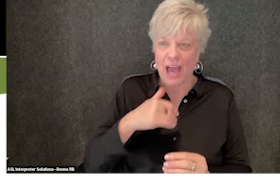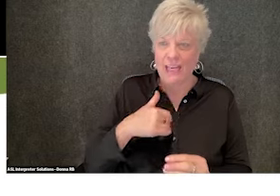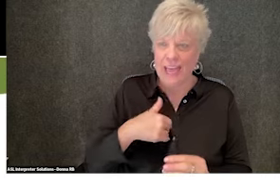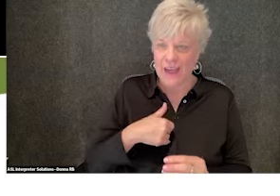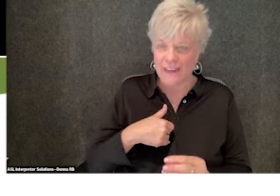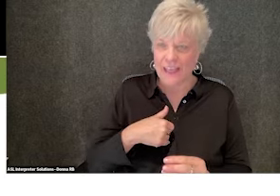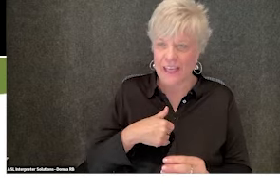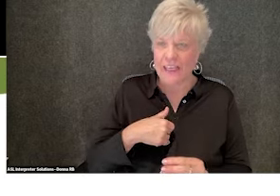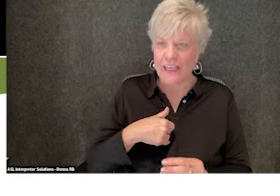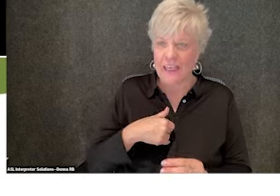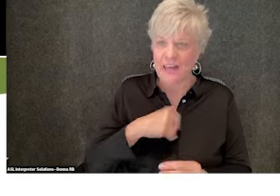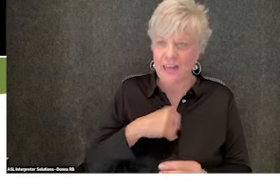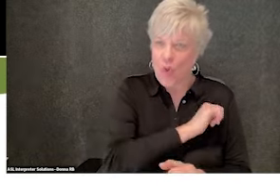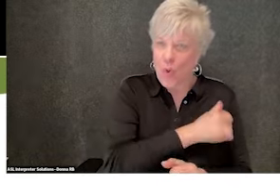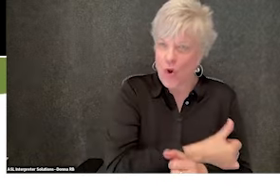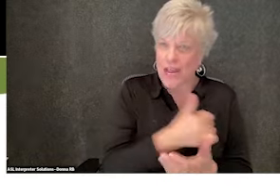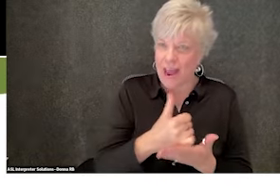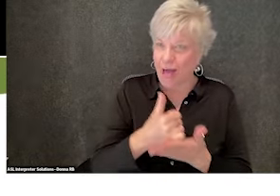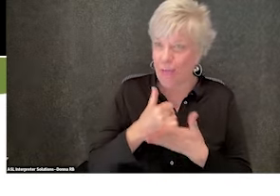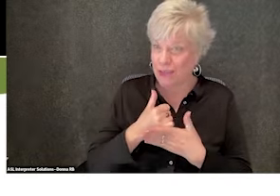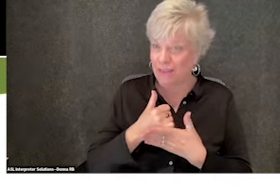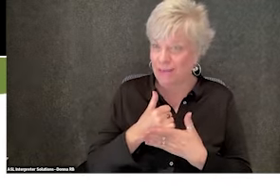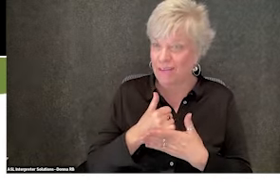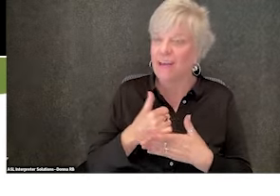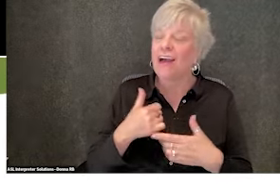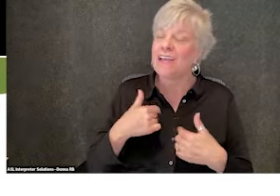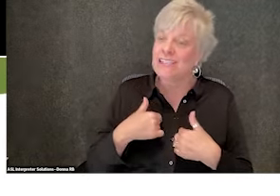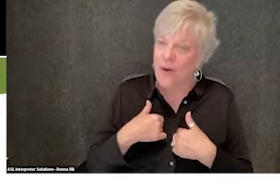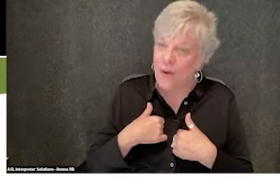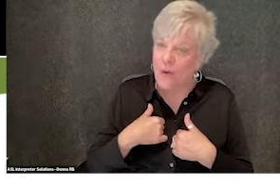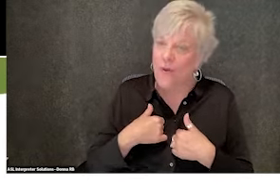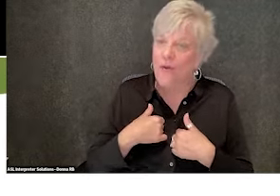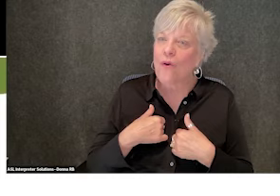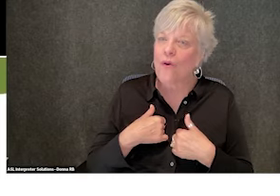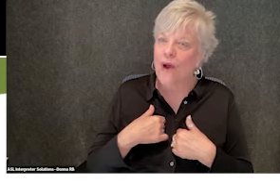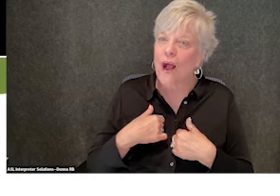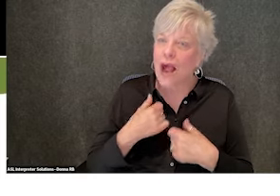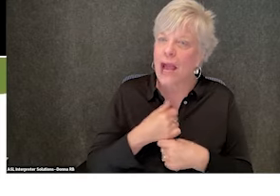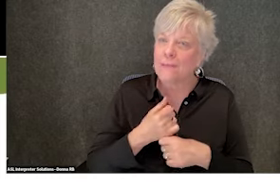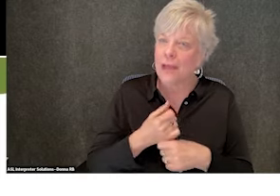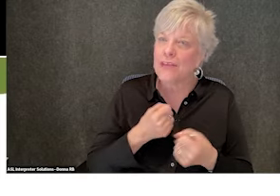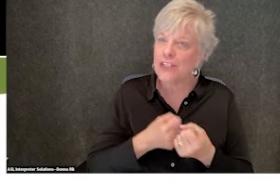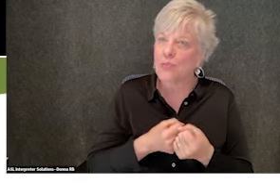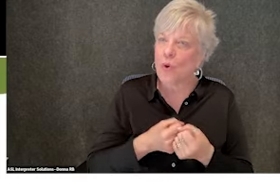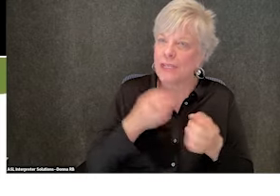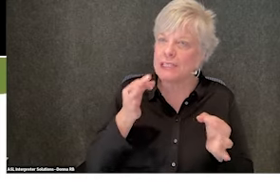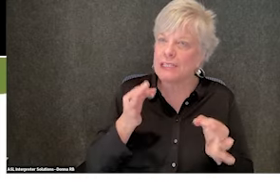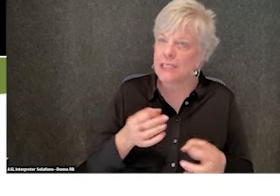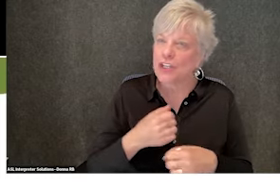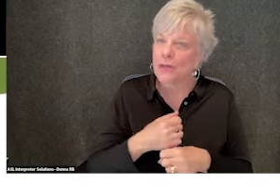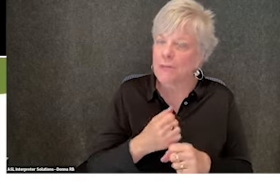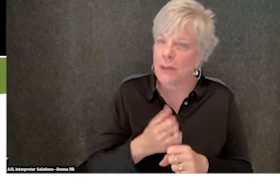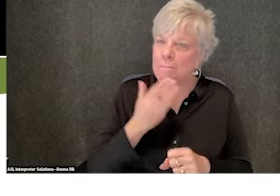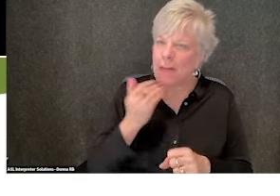de decisiones con apoyo, porque así ellos todavía pueden estar ahí si yo les necesite en